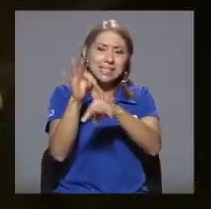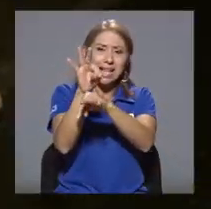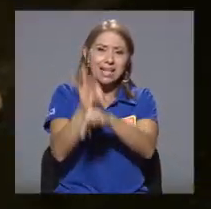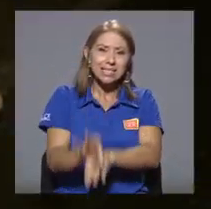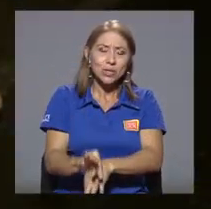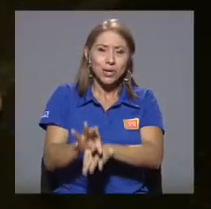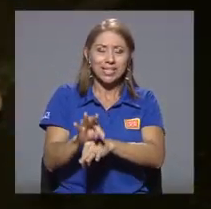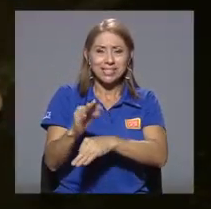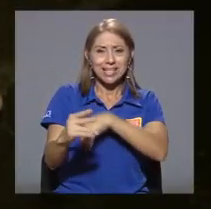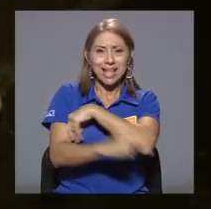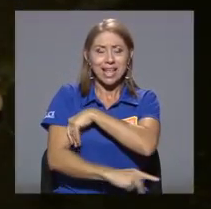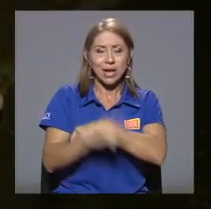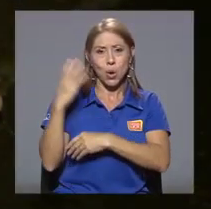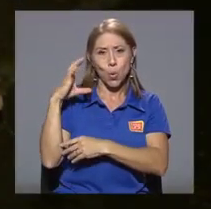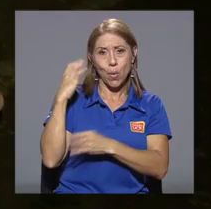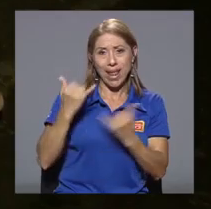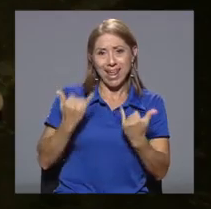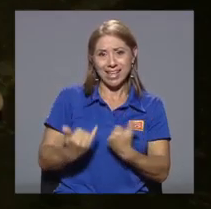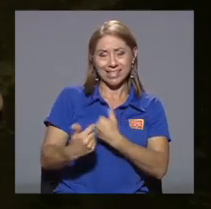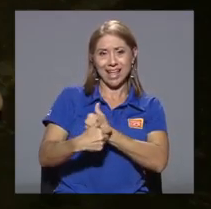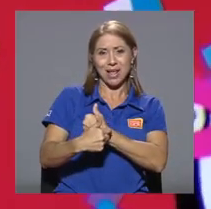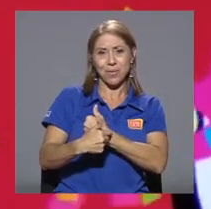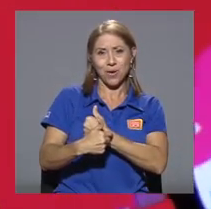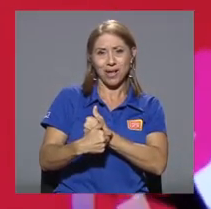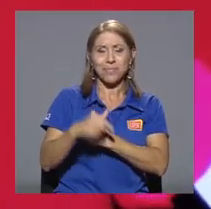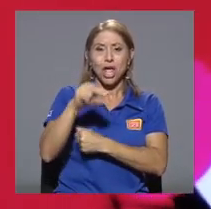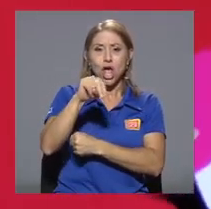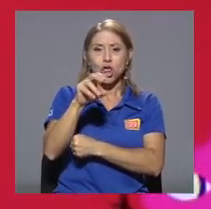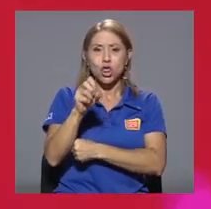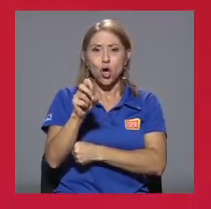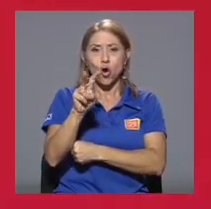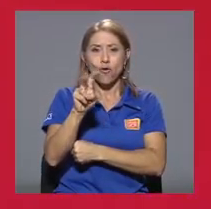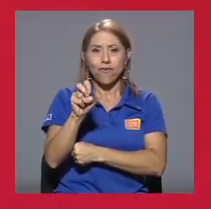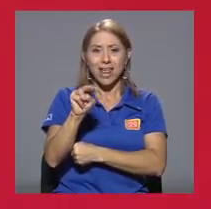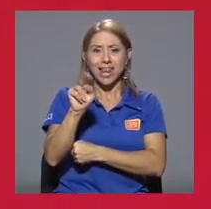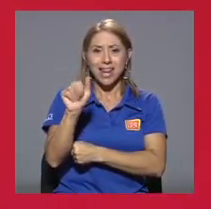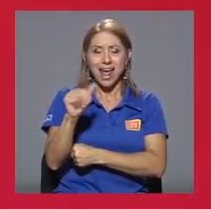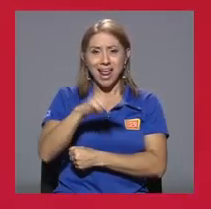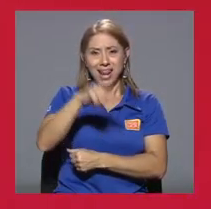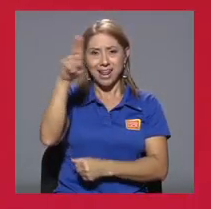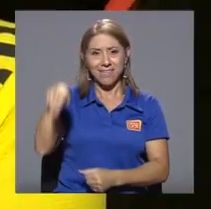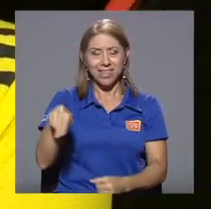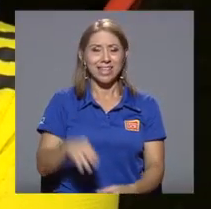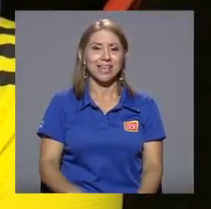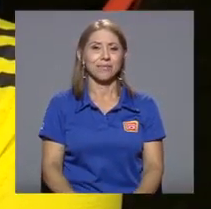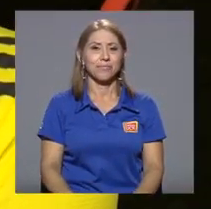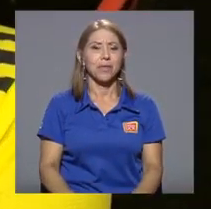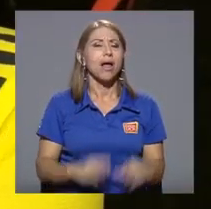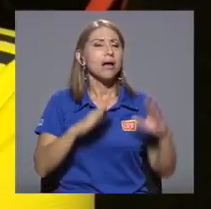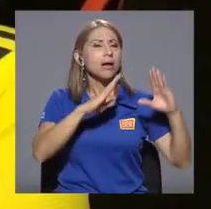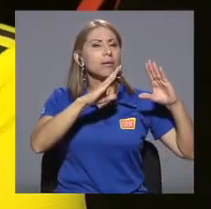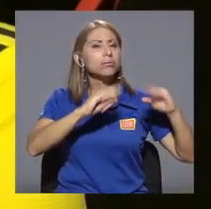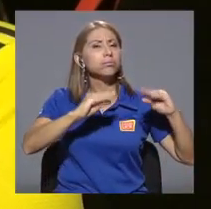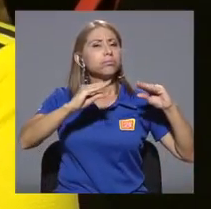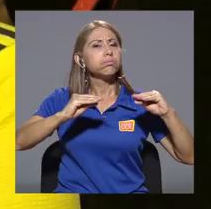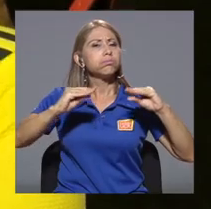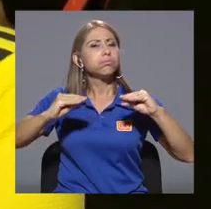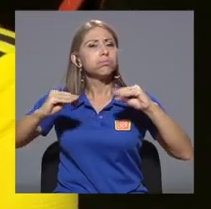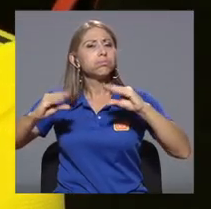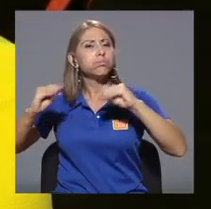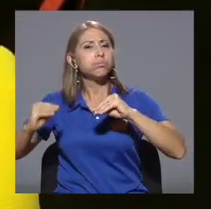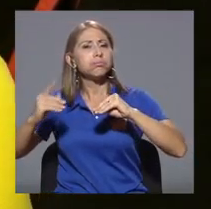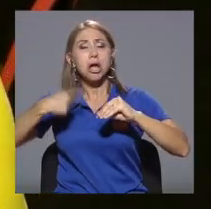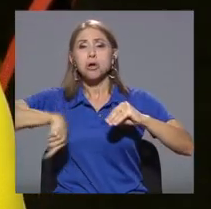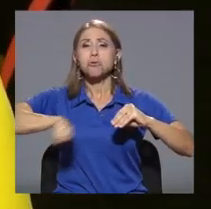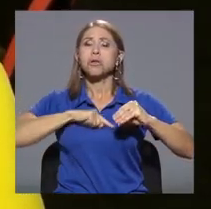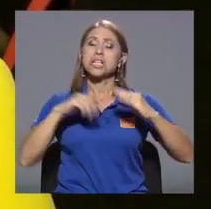del pueblo colombiano en esta época, la novena navideña. Todas las noches nos reunimos